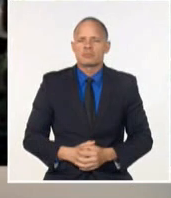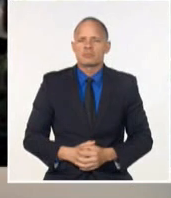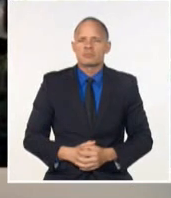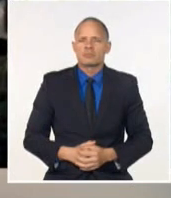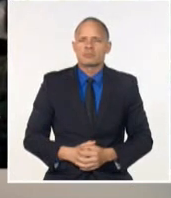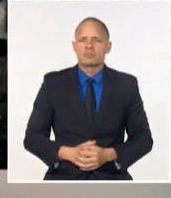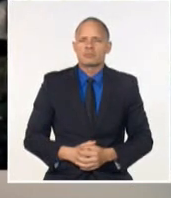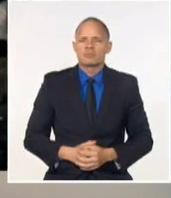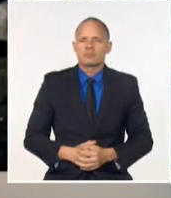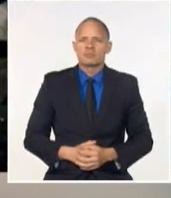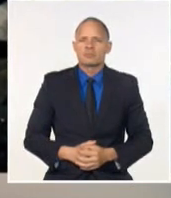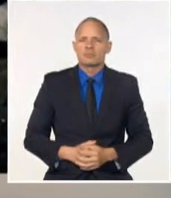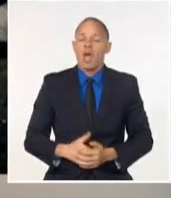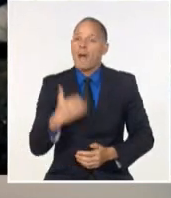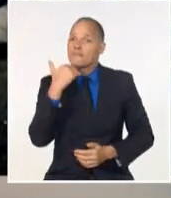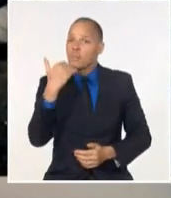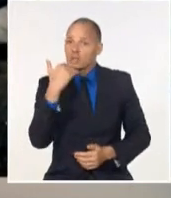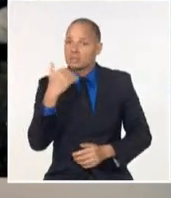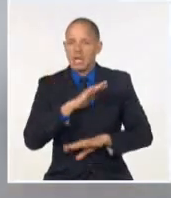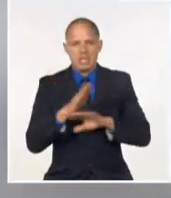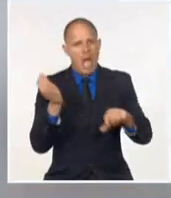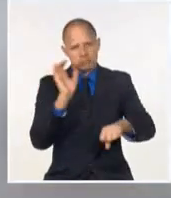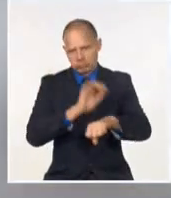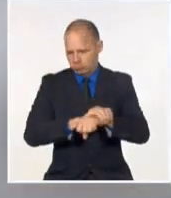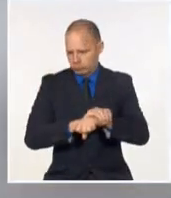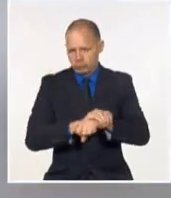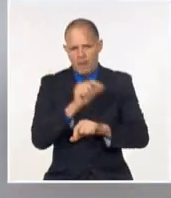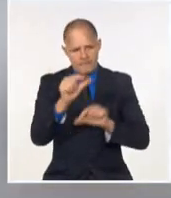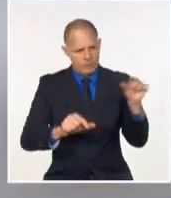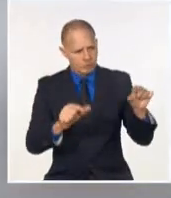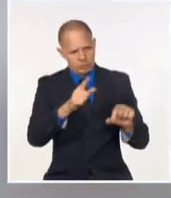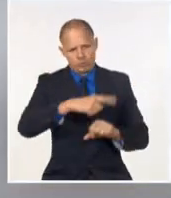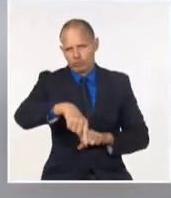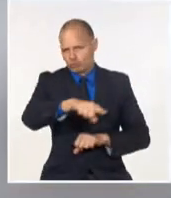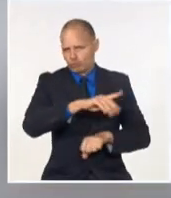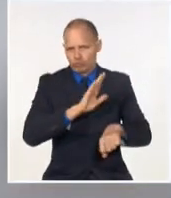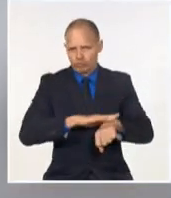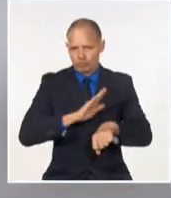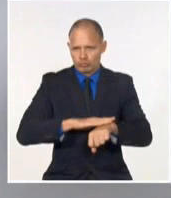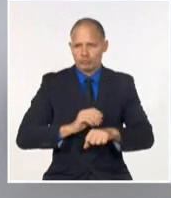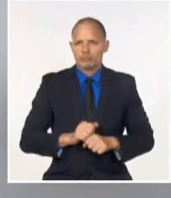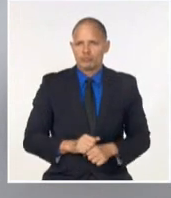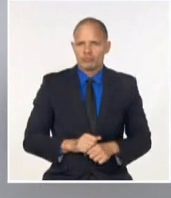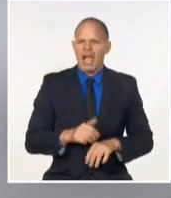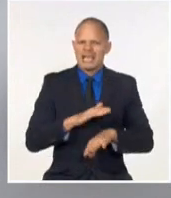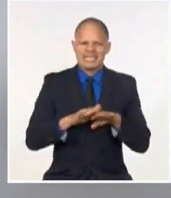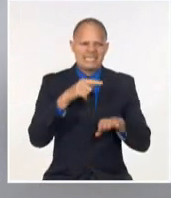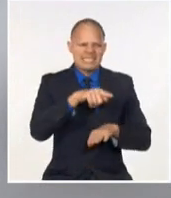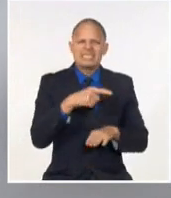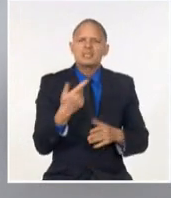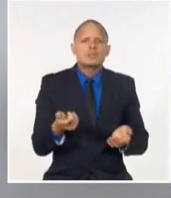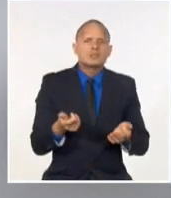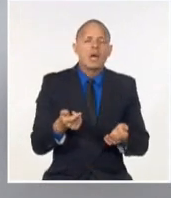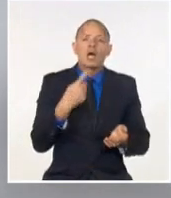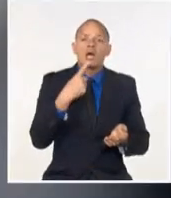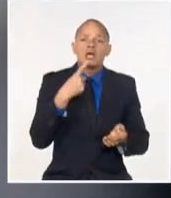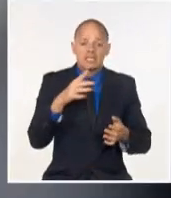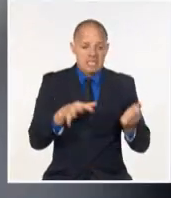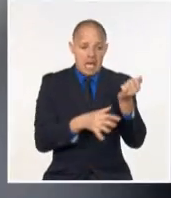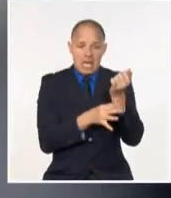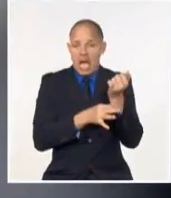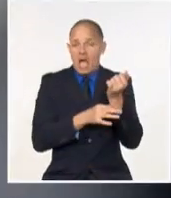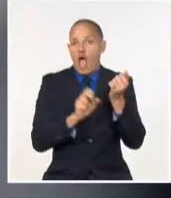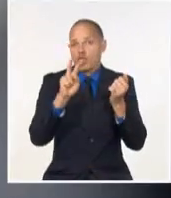Las autoridades lograron en el horario de la madrugada capturar a los autores y ocupar más de 280 libras de carne